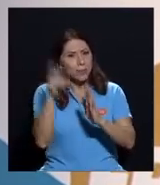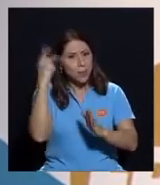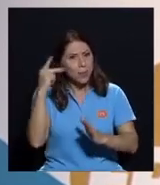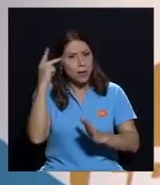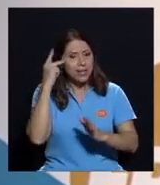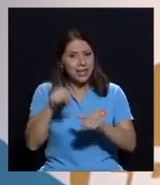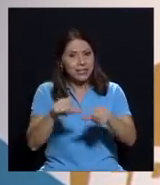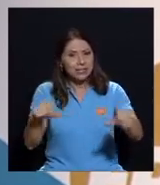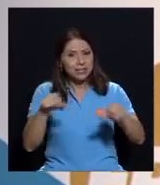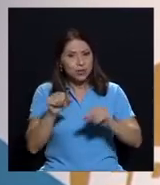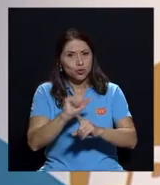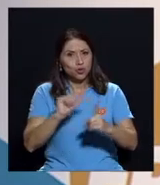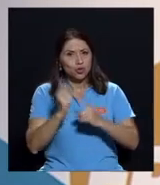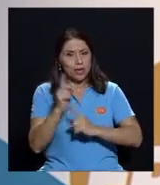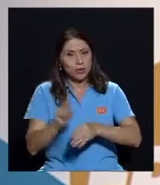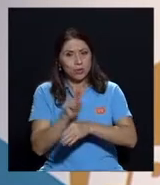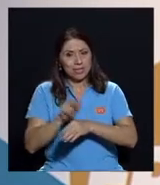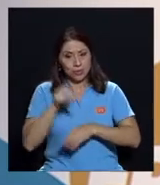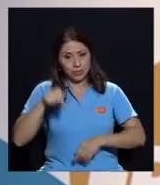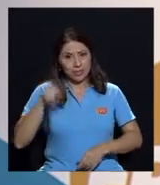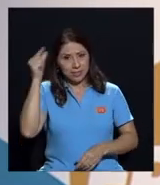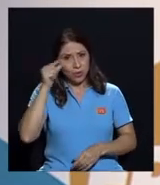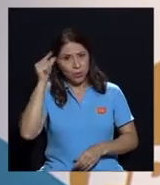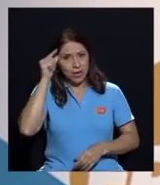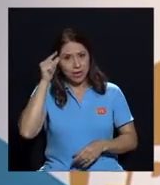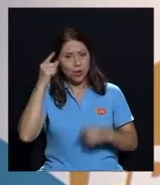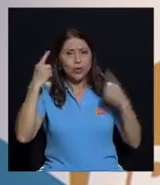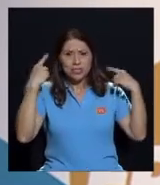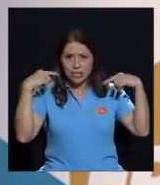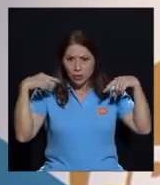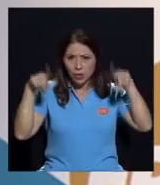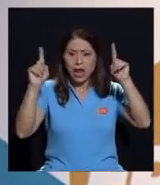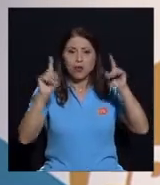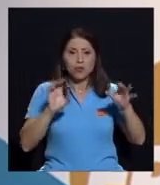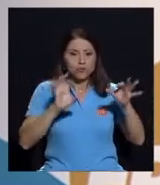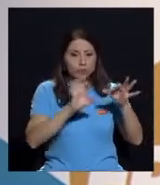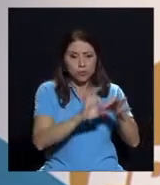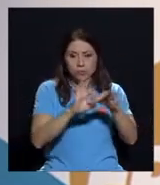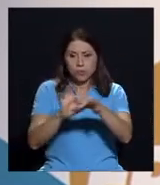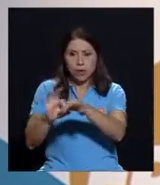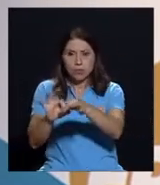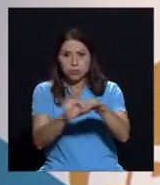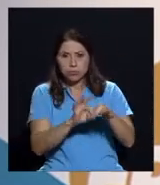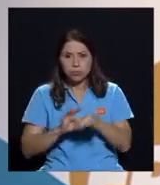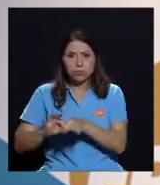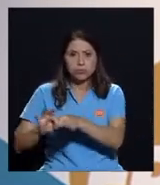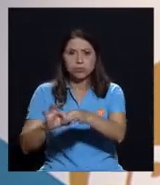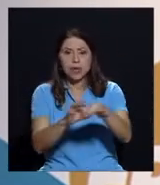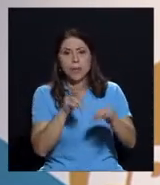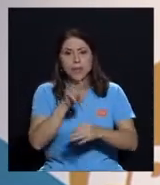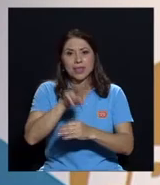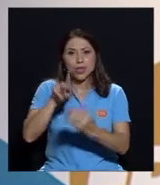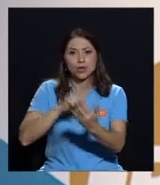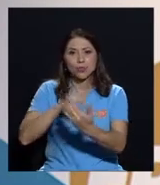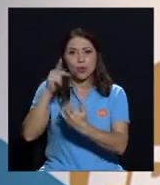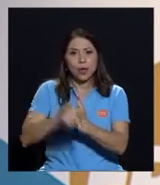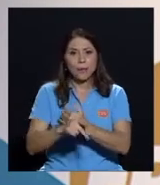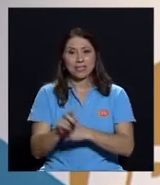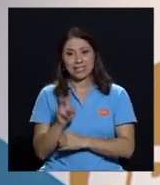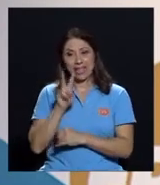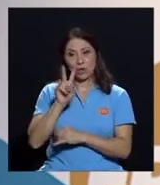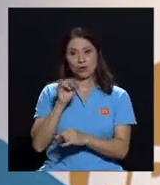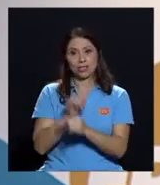utilizamos en este gobierno se lograron articular 22 programas de 12 instituciones en torno a una única